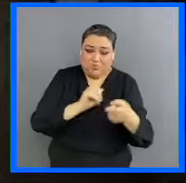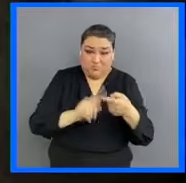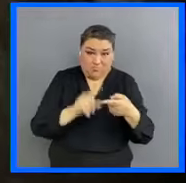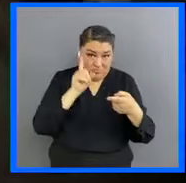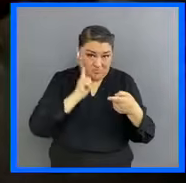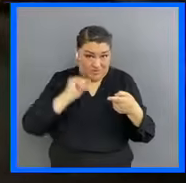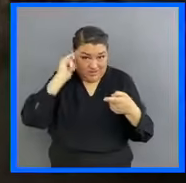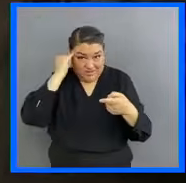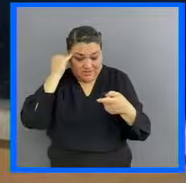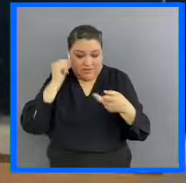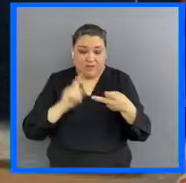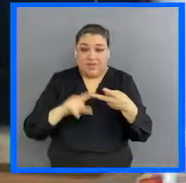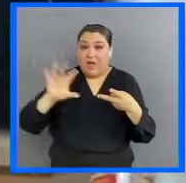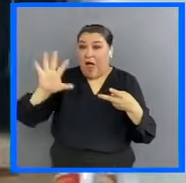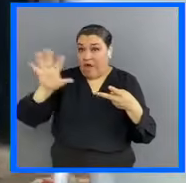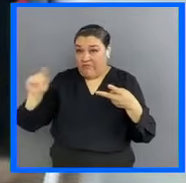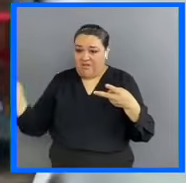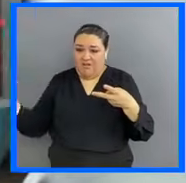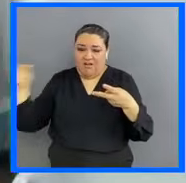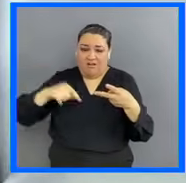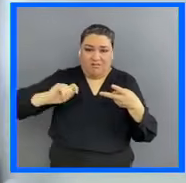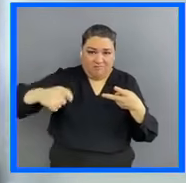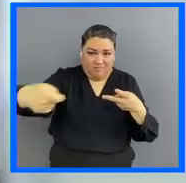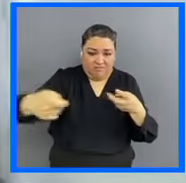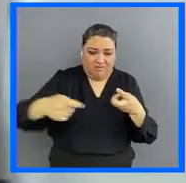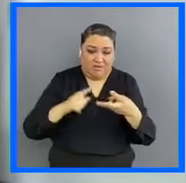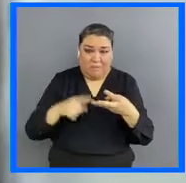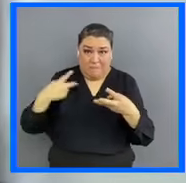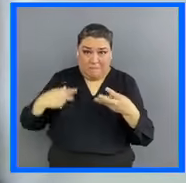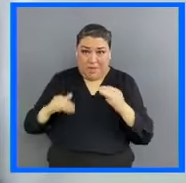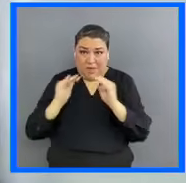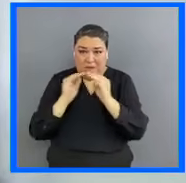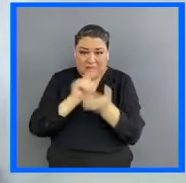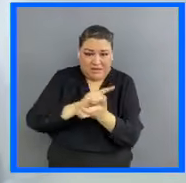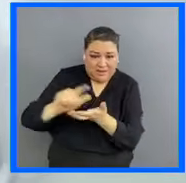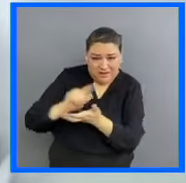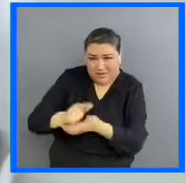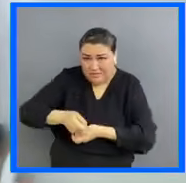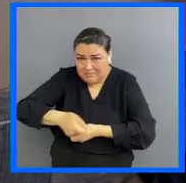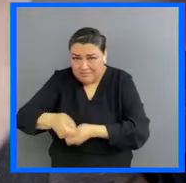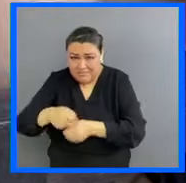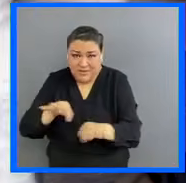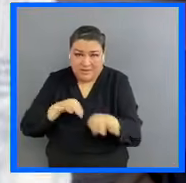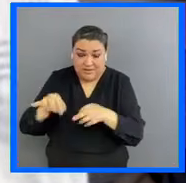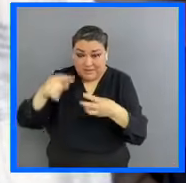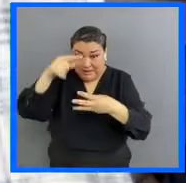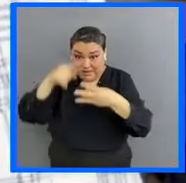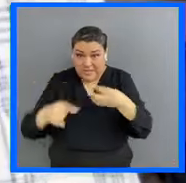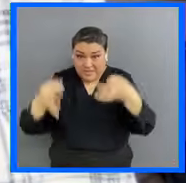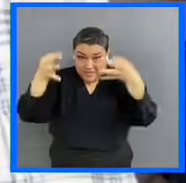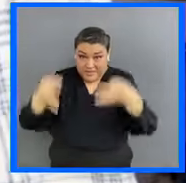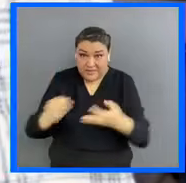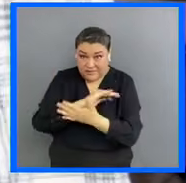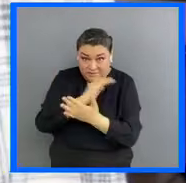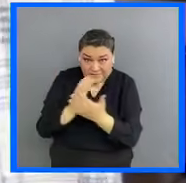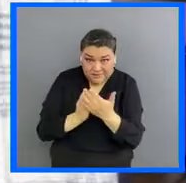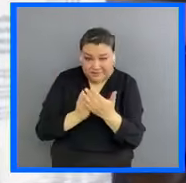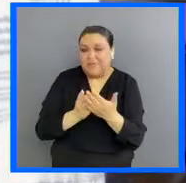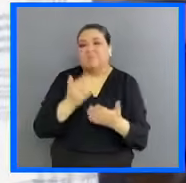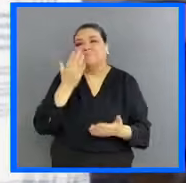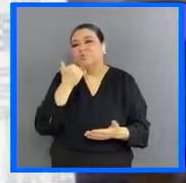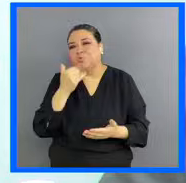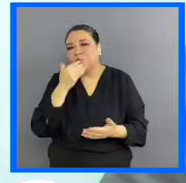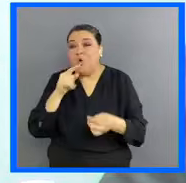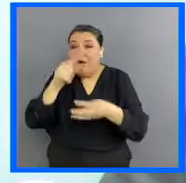y trabajadoras del hogar, quienes carecen de empleo formal y enfrentan obstáculos para acceder a una justicia efectiva